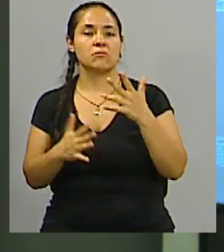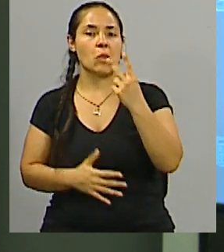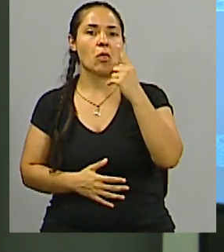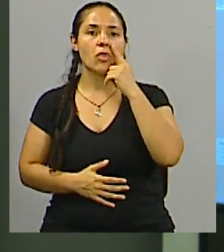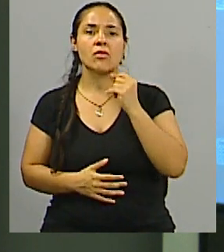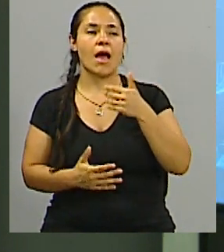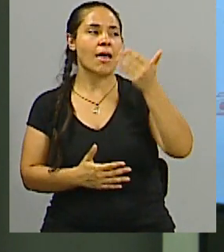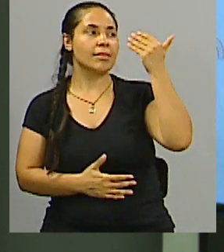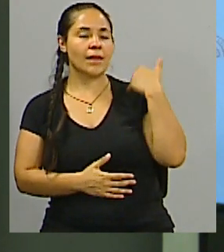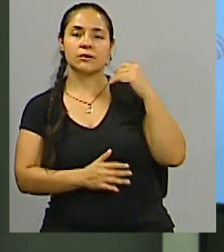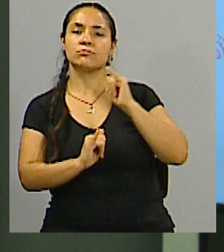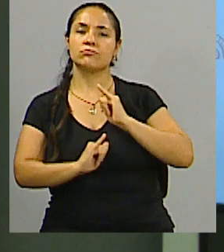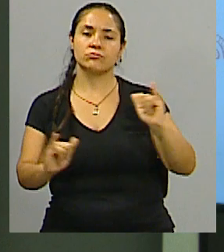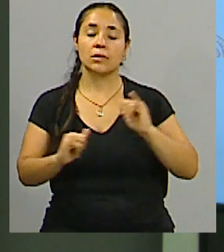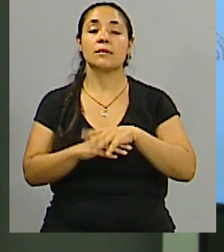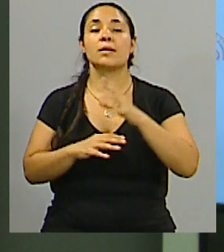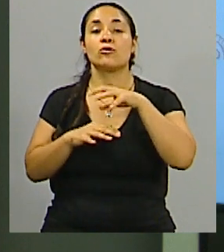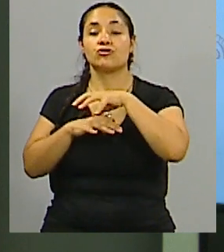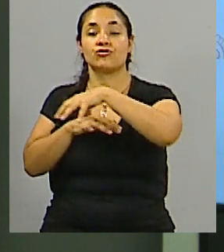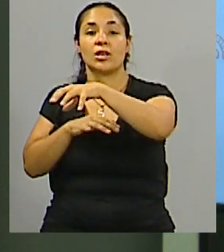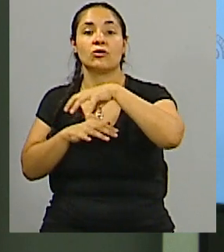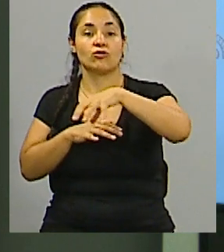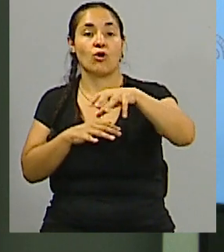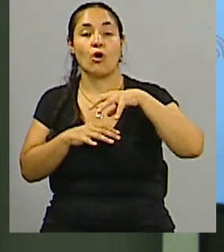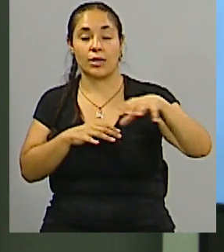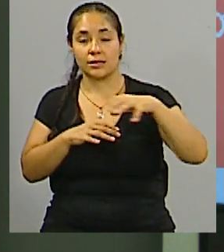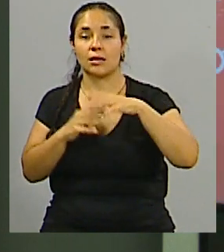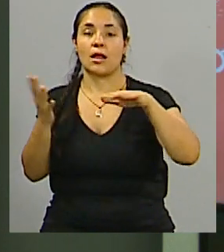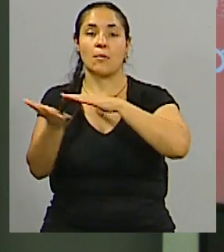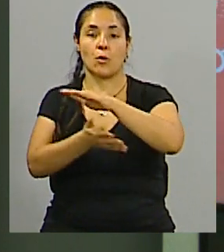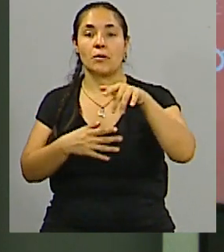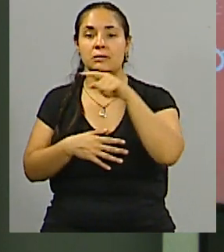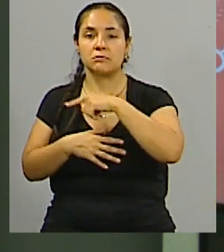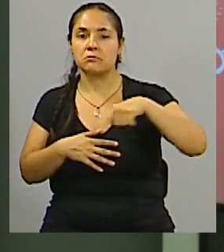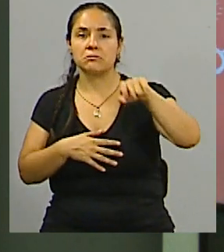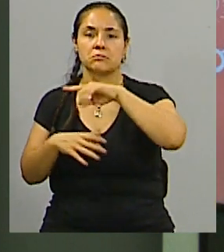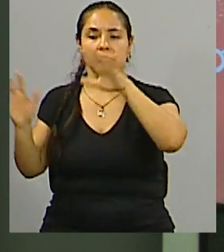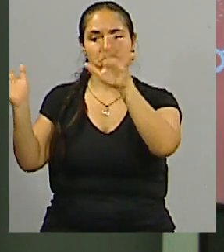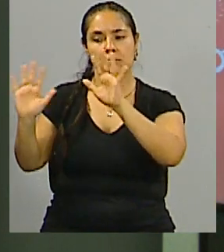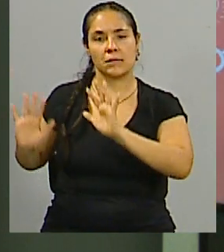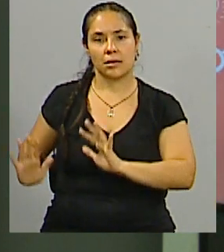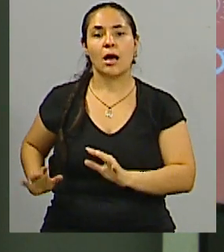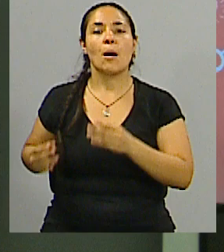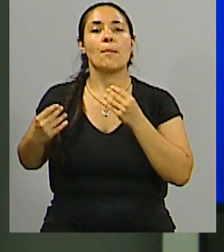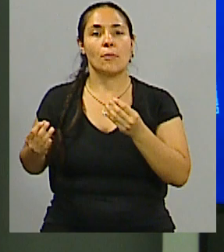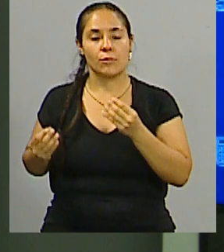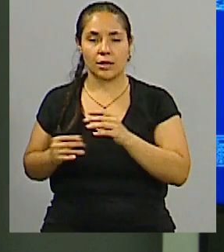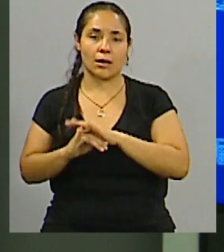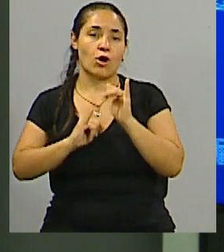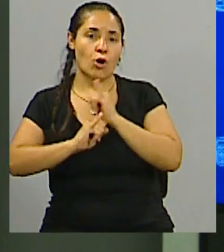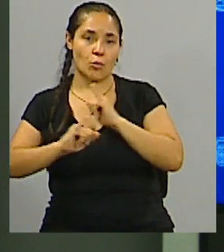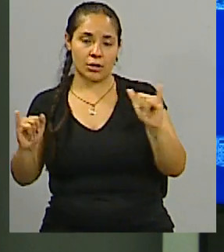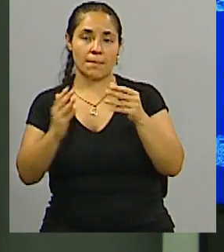atrás, cuando diferentes sectores de la población empezaron a organizarse tras el comunicado del